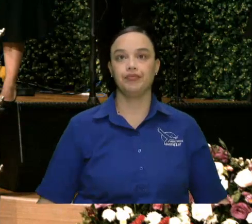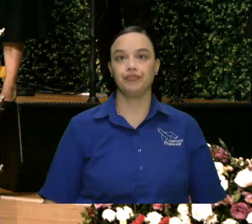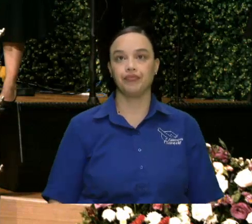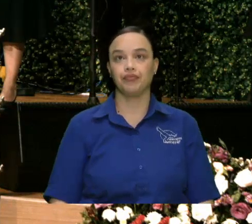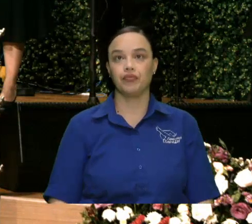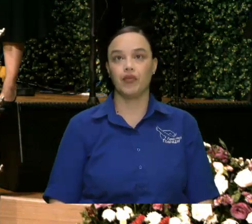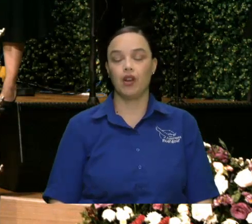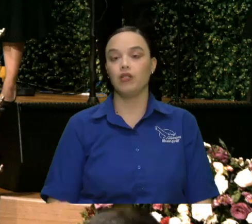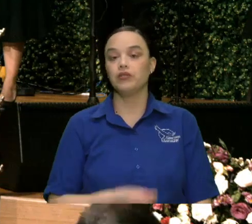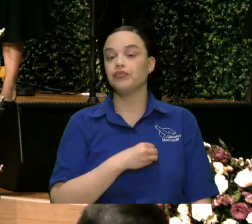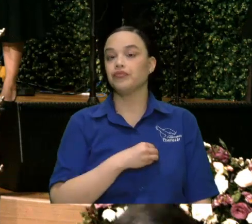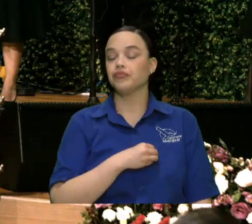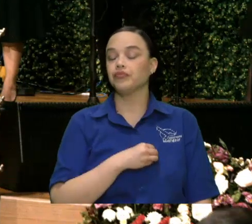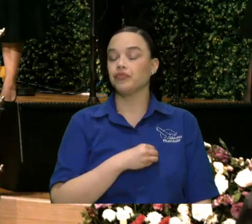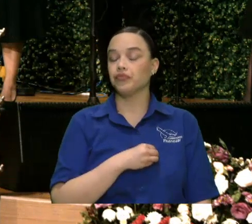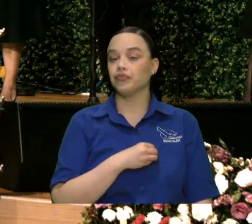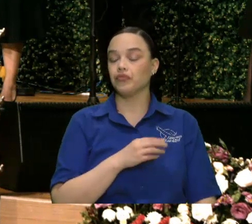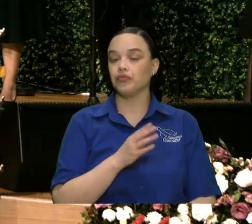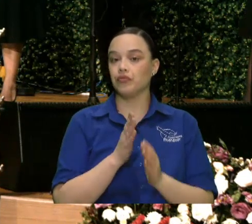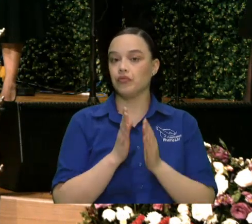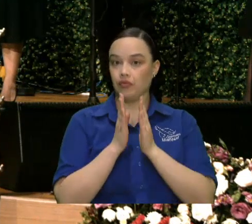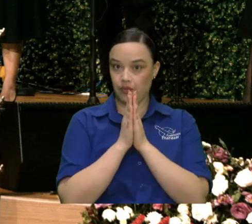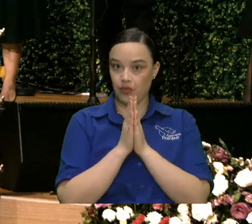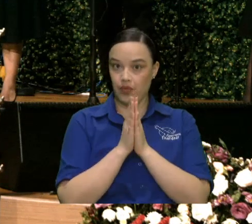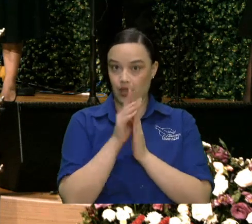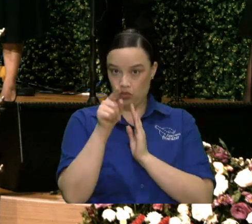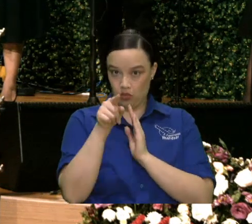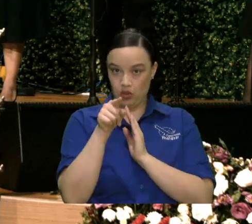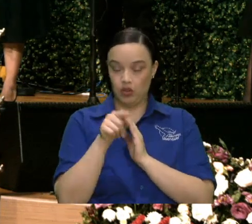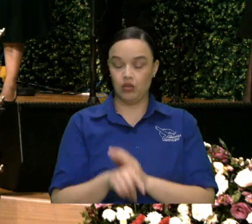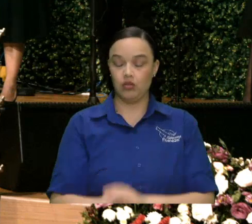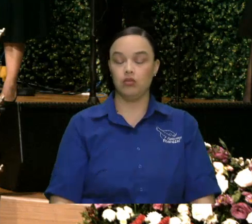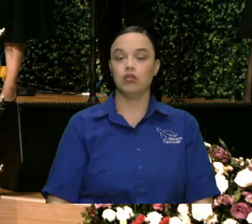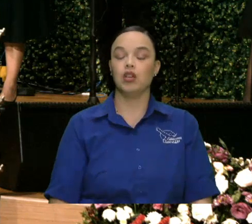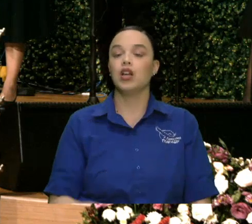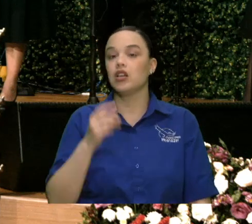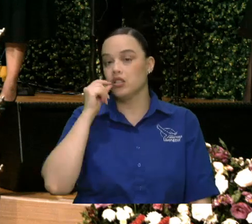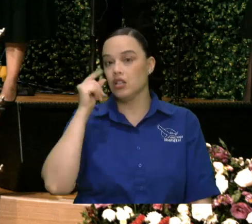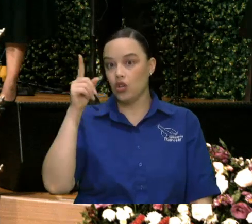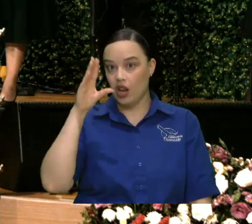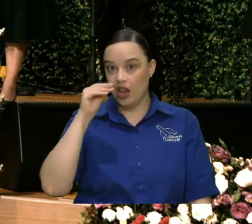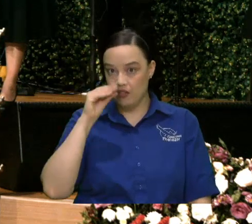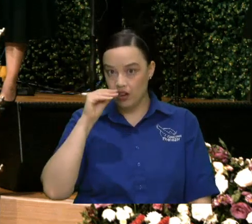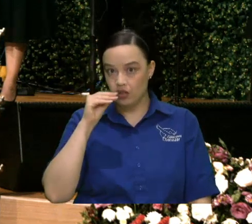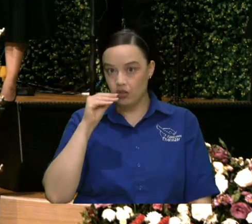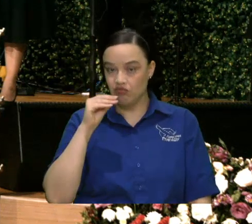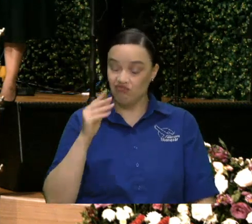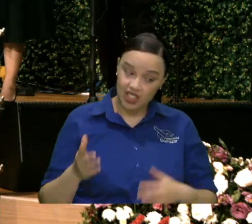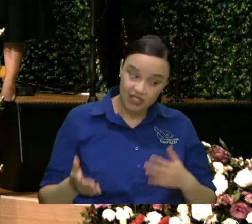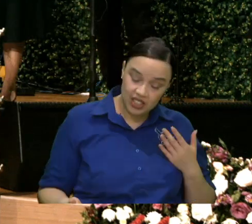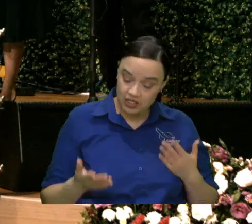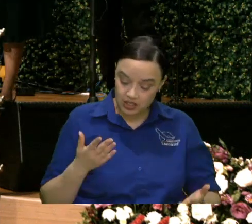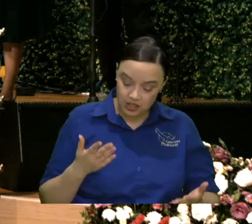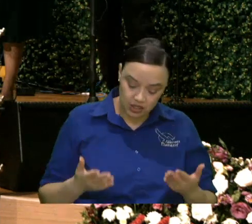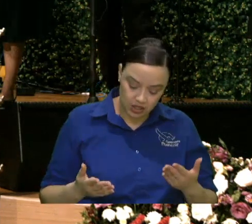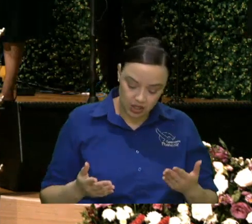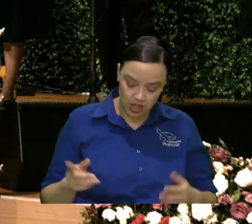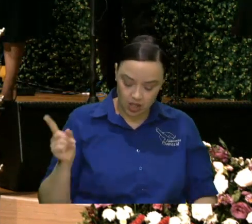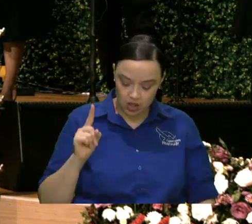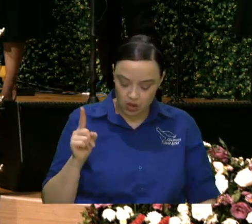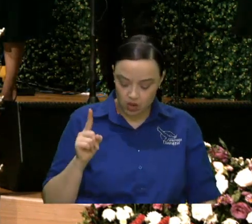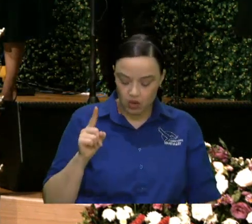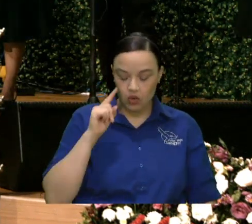yo quiero pedirle a usted que el señor le estaba hablando ahorita quizás que no conoce